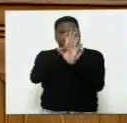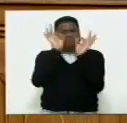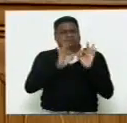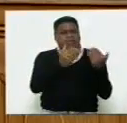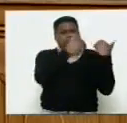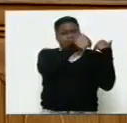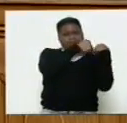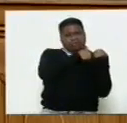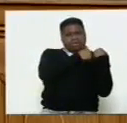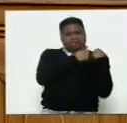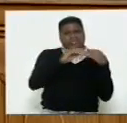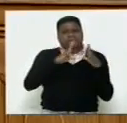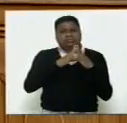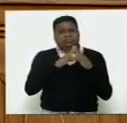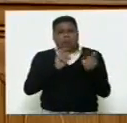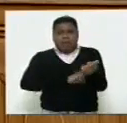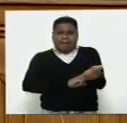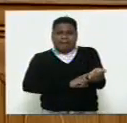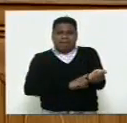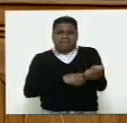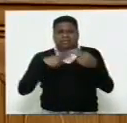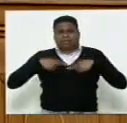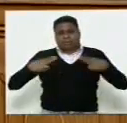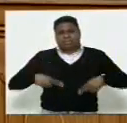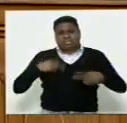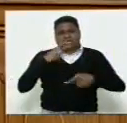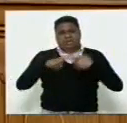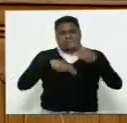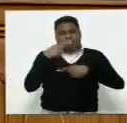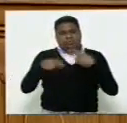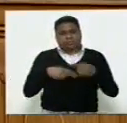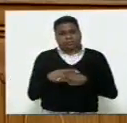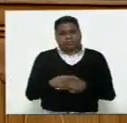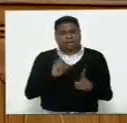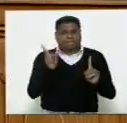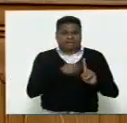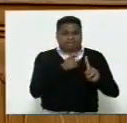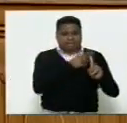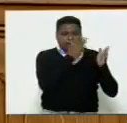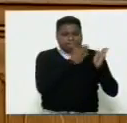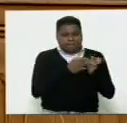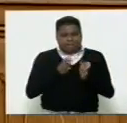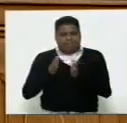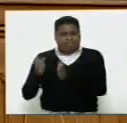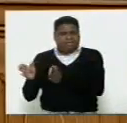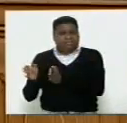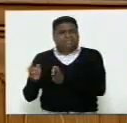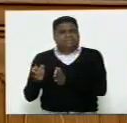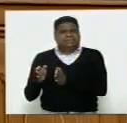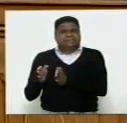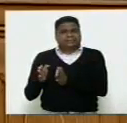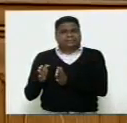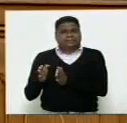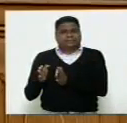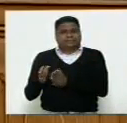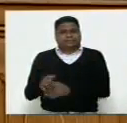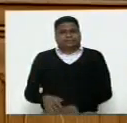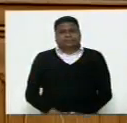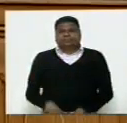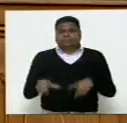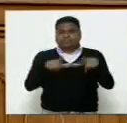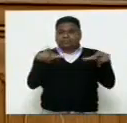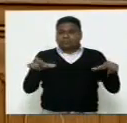el carácter humanista de nuestra revolución pone en primer orden y en primer en un